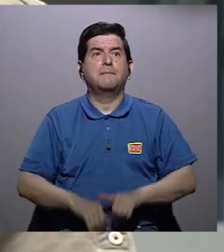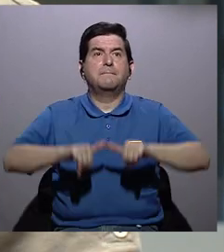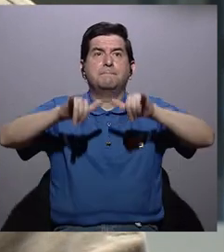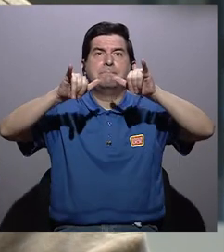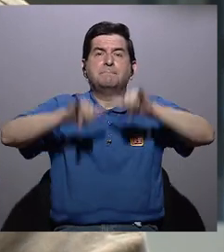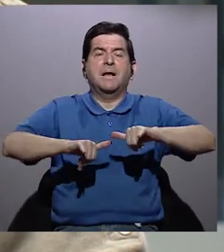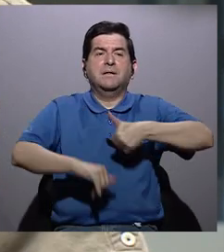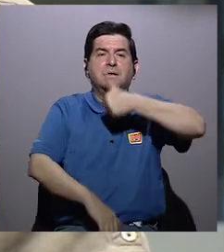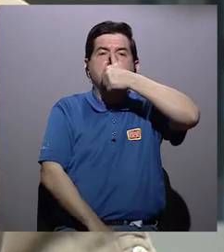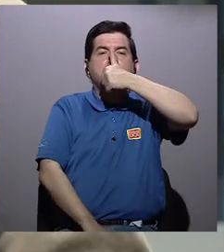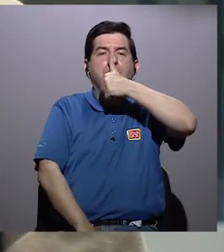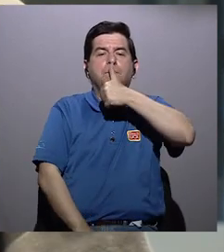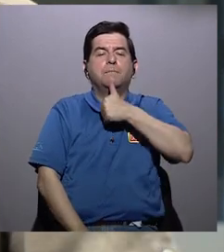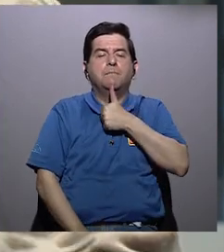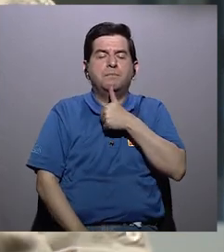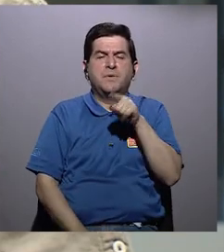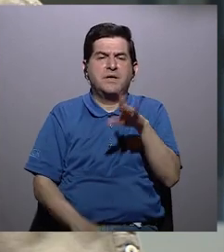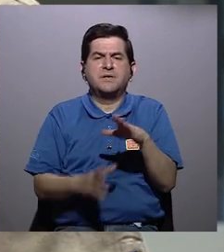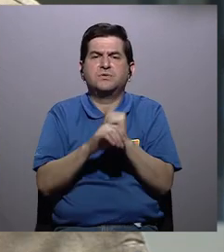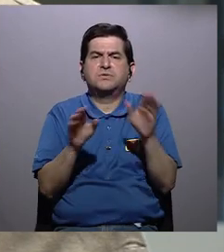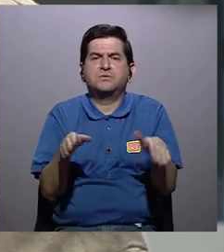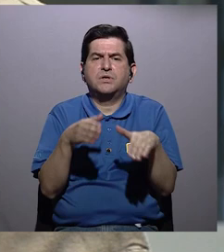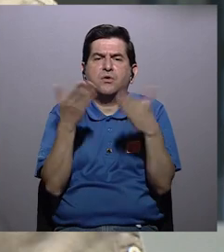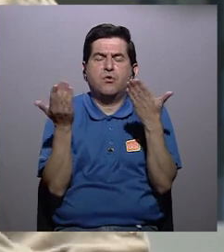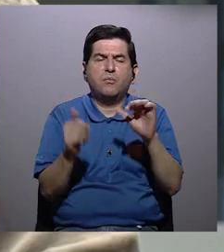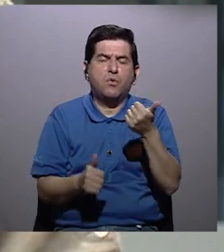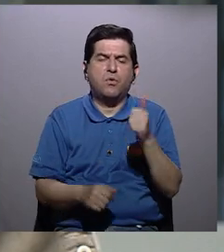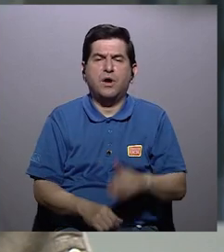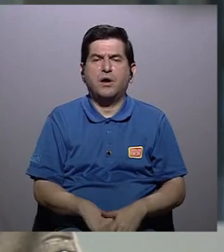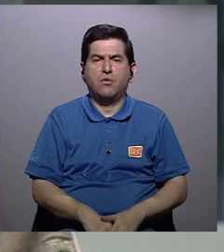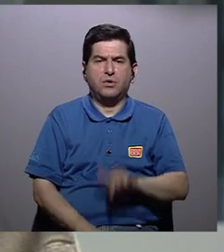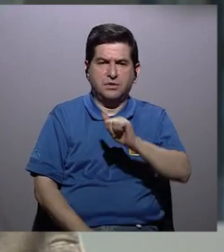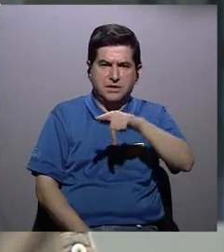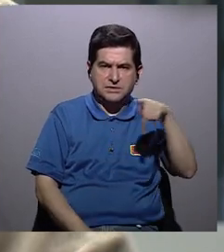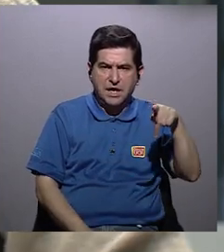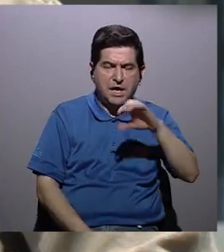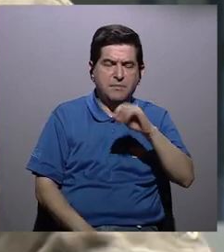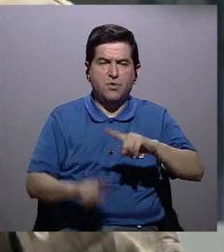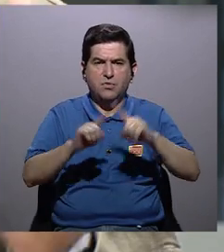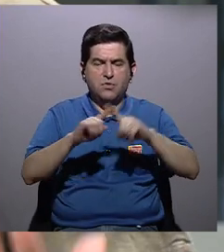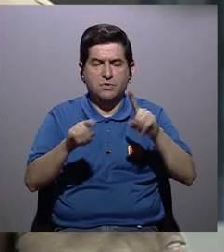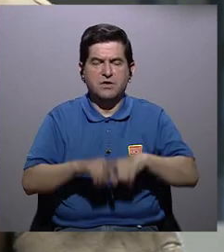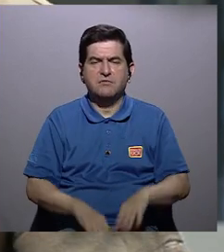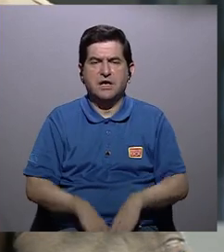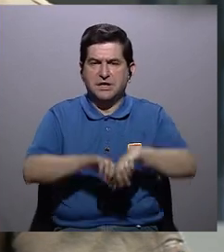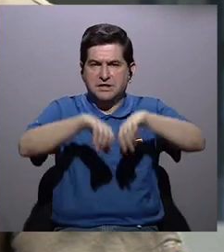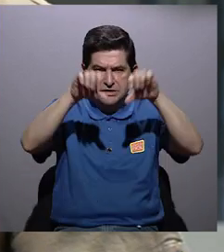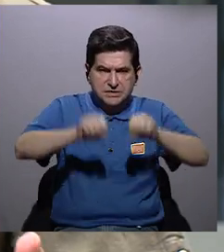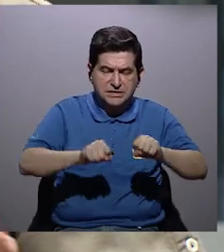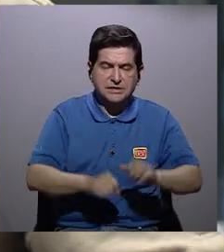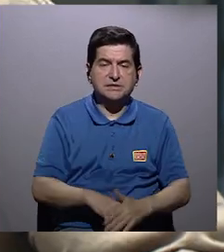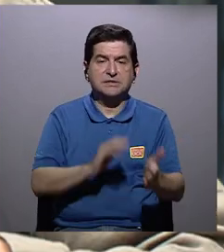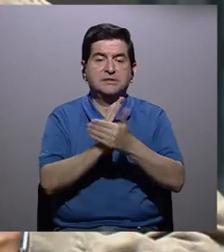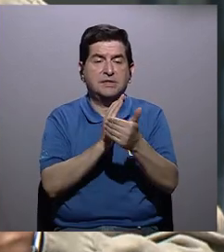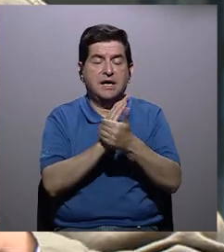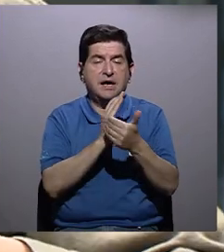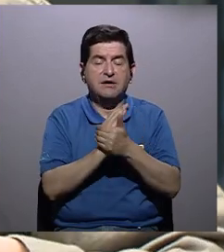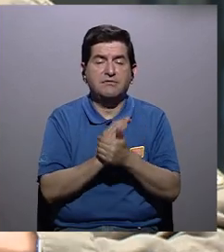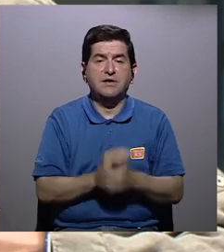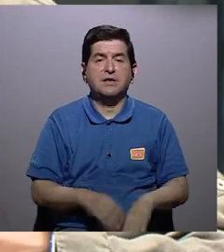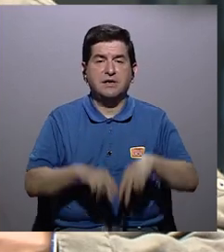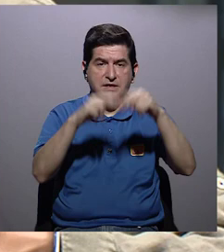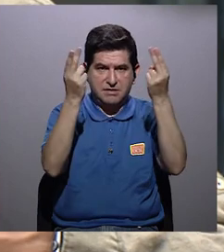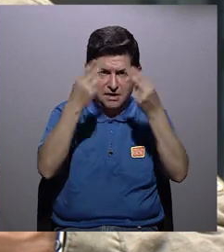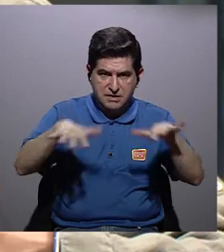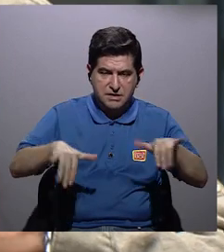mantener la privacidad y cómo se hace eso en estas otras aplicaciones o plataformas. Uh-huh. Las habilidades digitales también